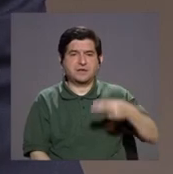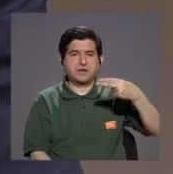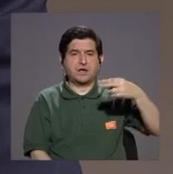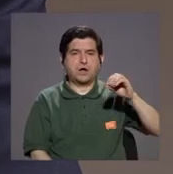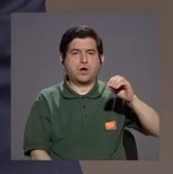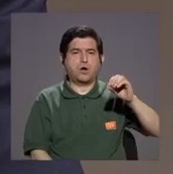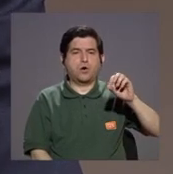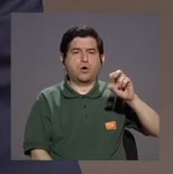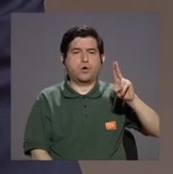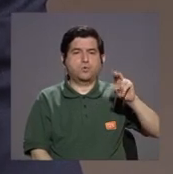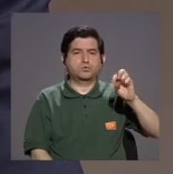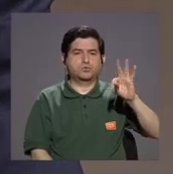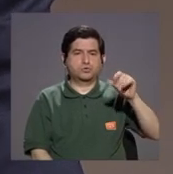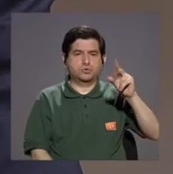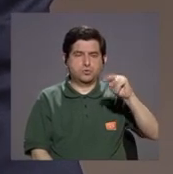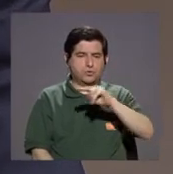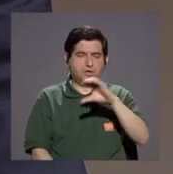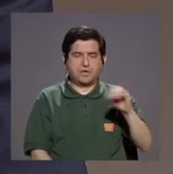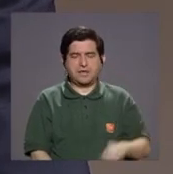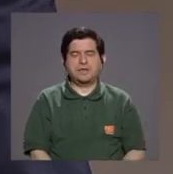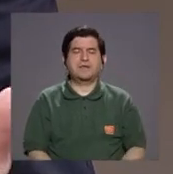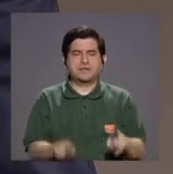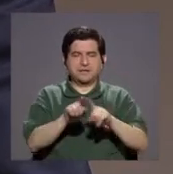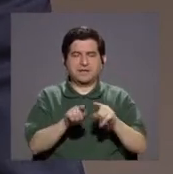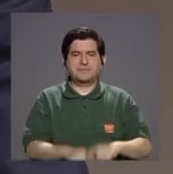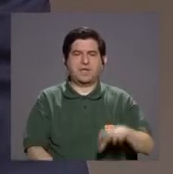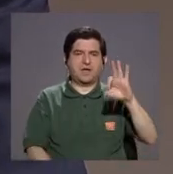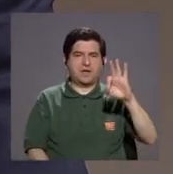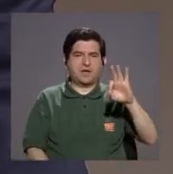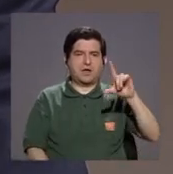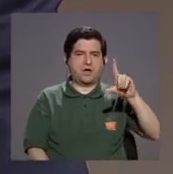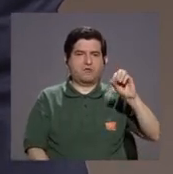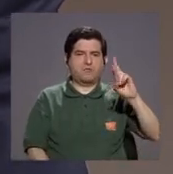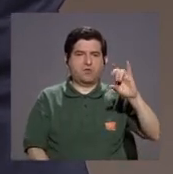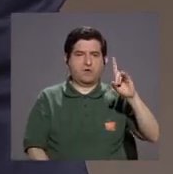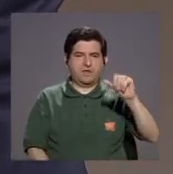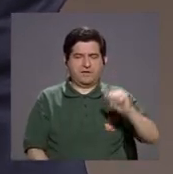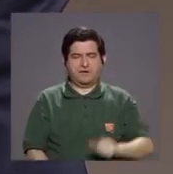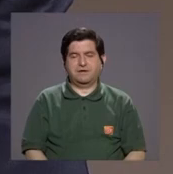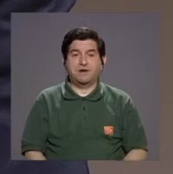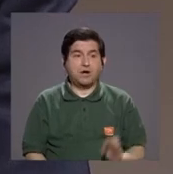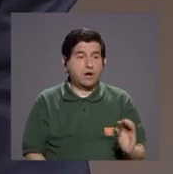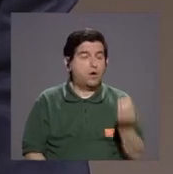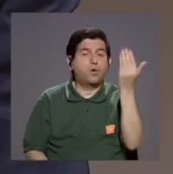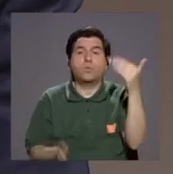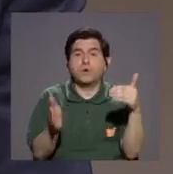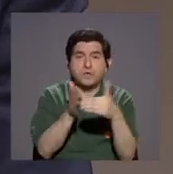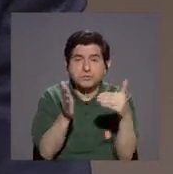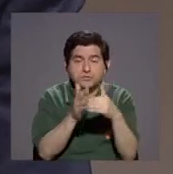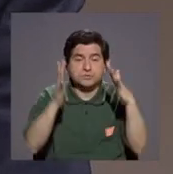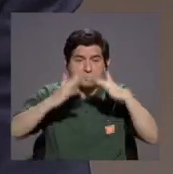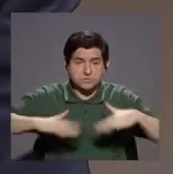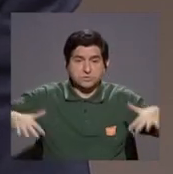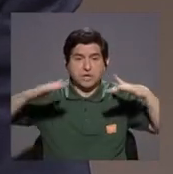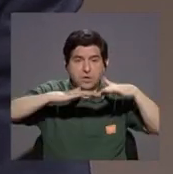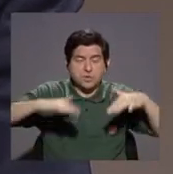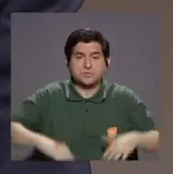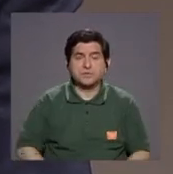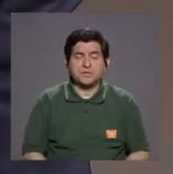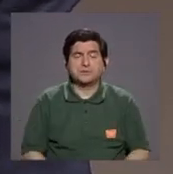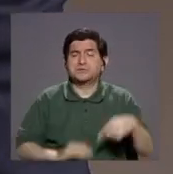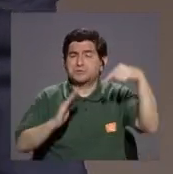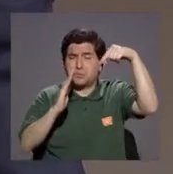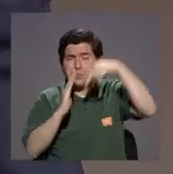ahí hay a cañaveral en florida entonces son son imagínense muchachos otra vez en un entorno externo